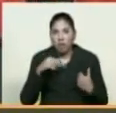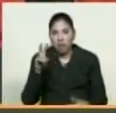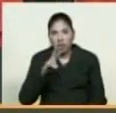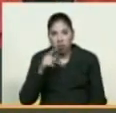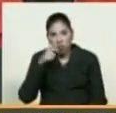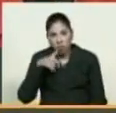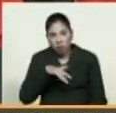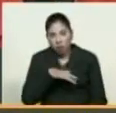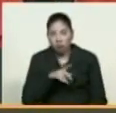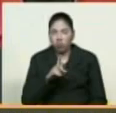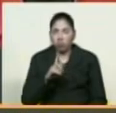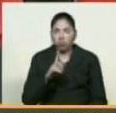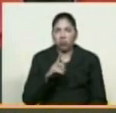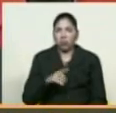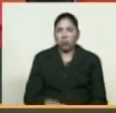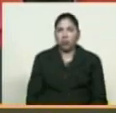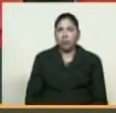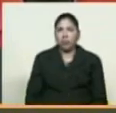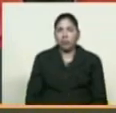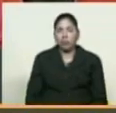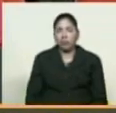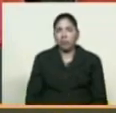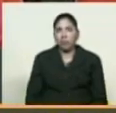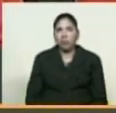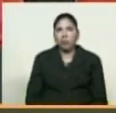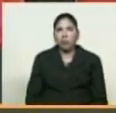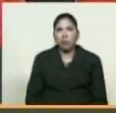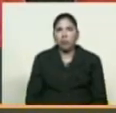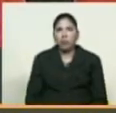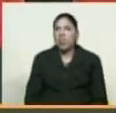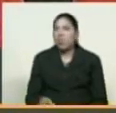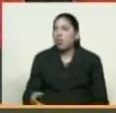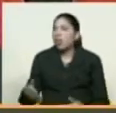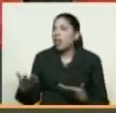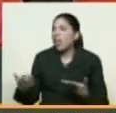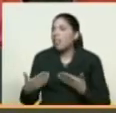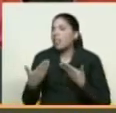que se acaba el régimen. ¿Y qué le van a ofrecer ellos los venezolanos?